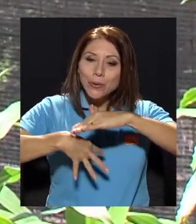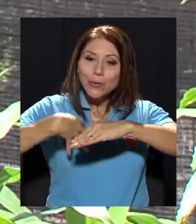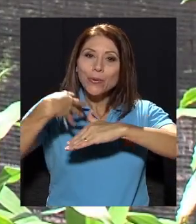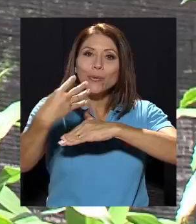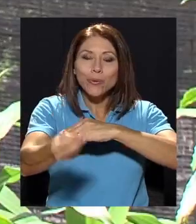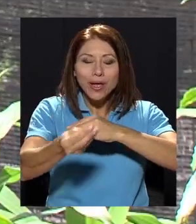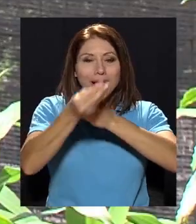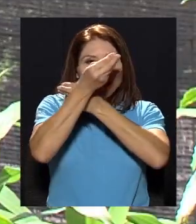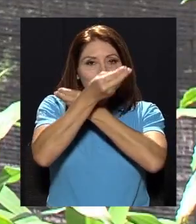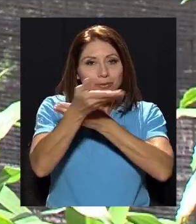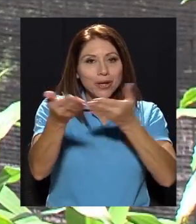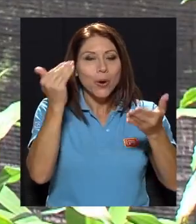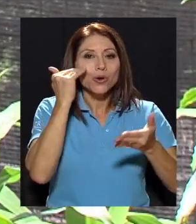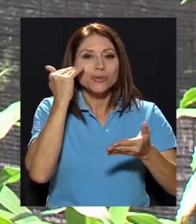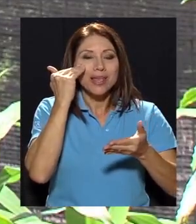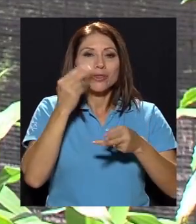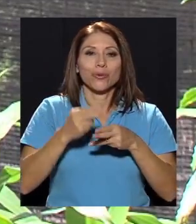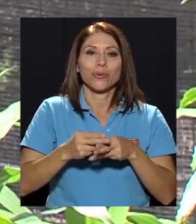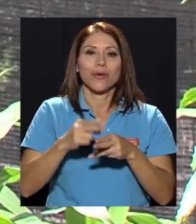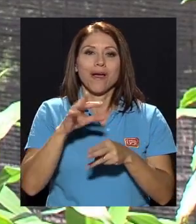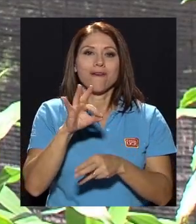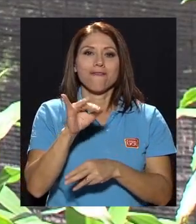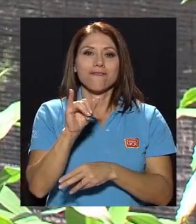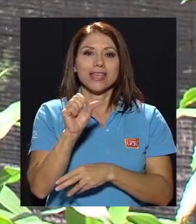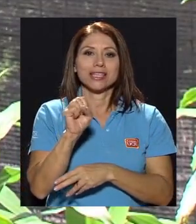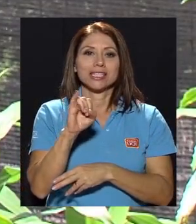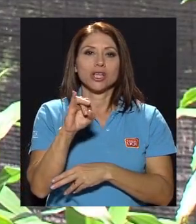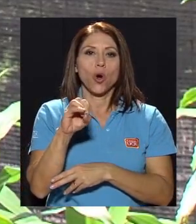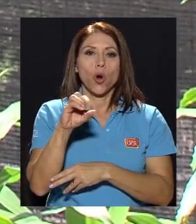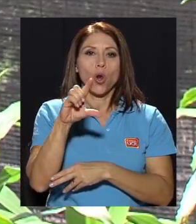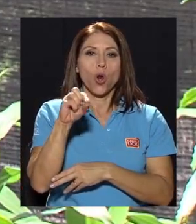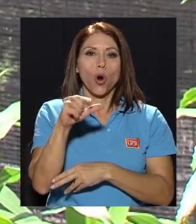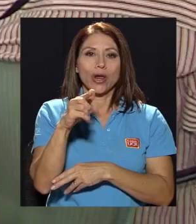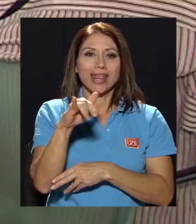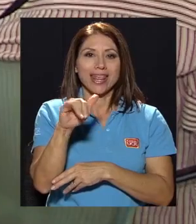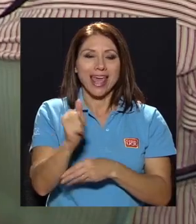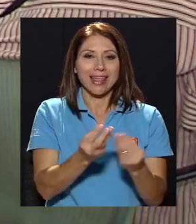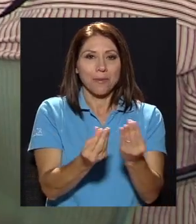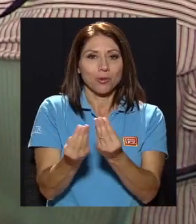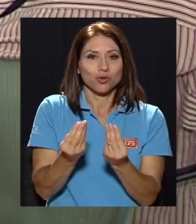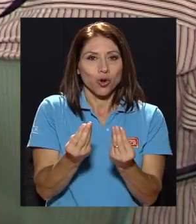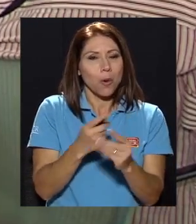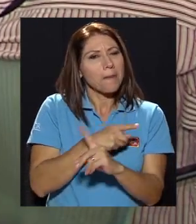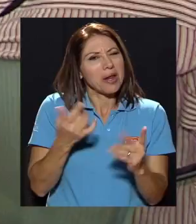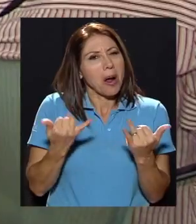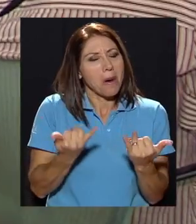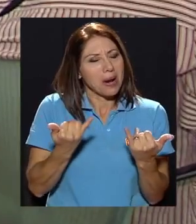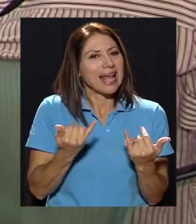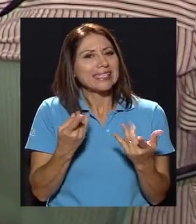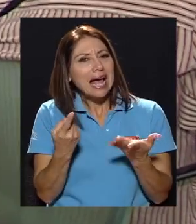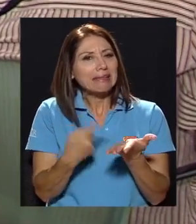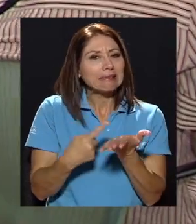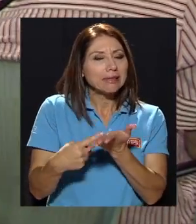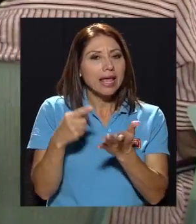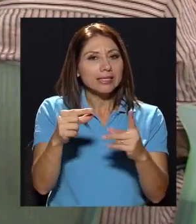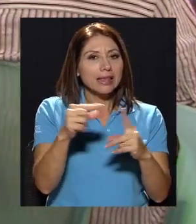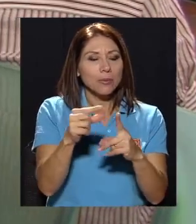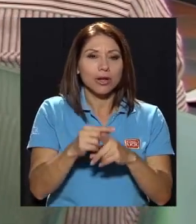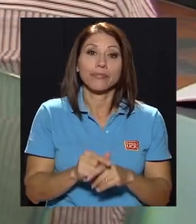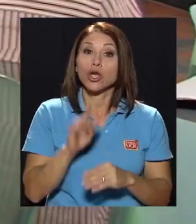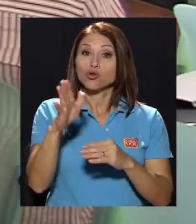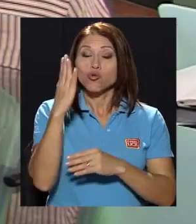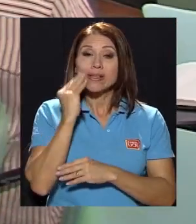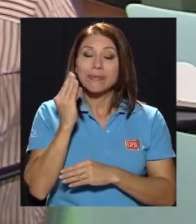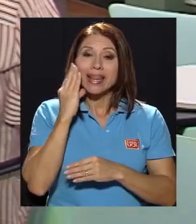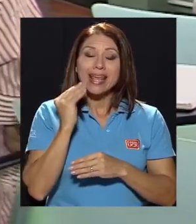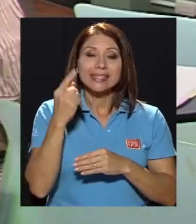han dado en conocer como fisiología de la producción, pero entiendo que ahora hay un debate incluso sobre esa terminología. Su experiencia en